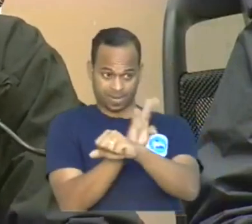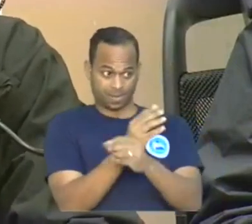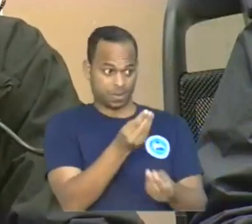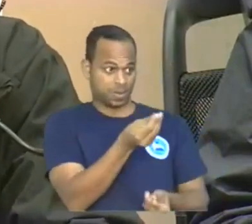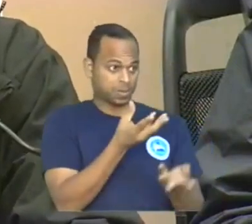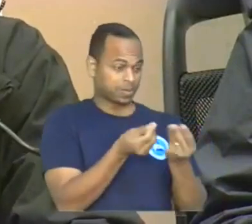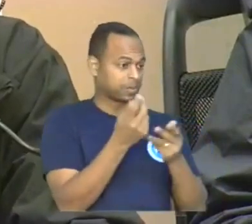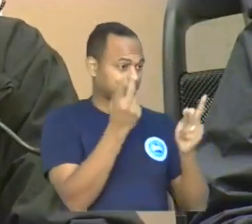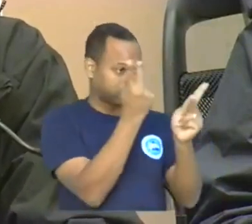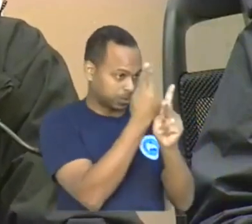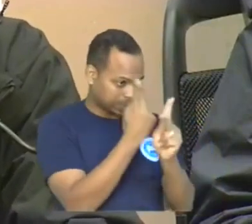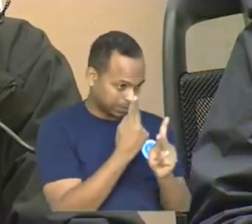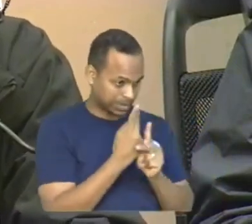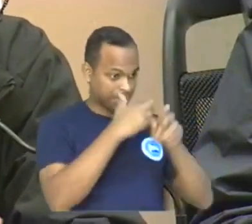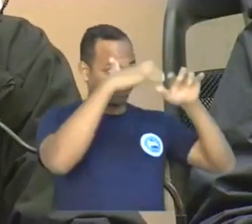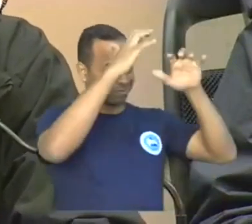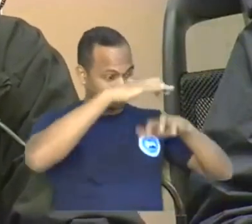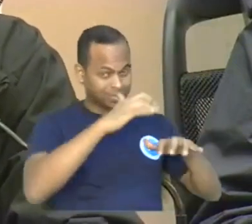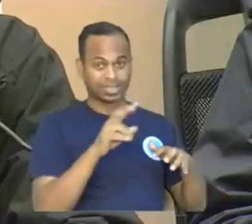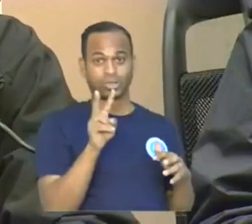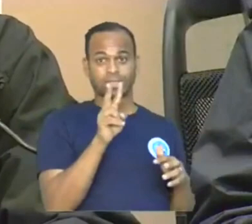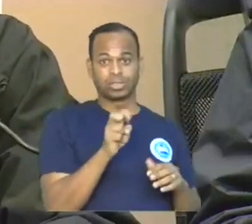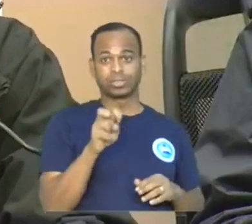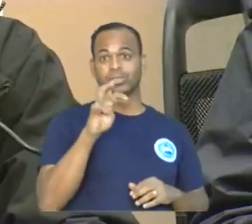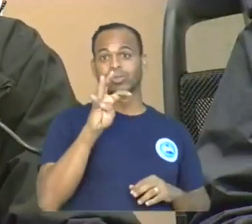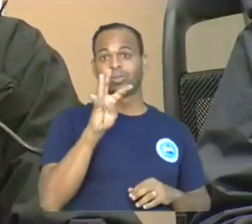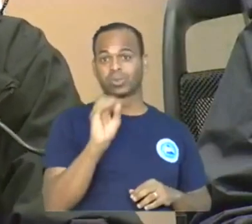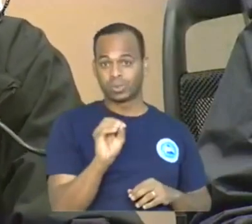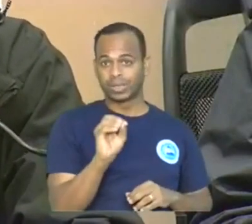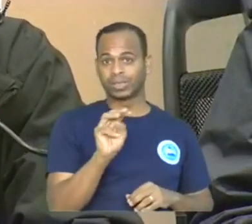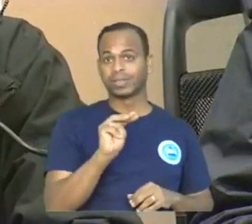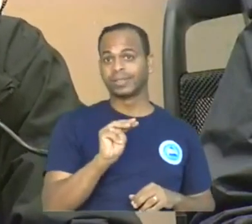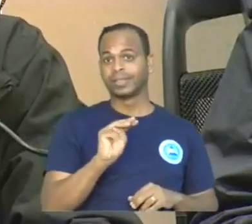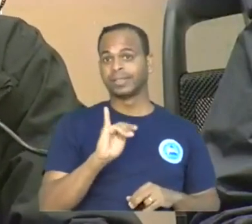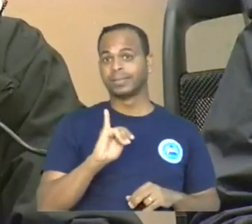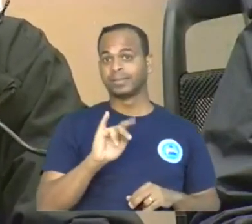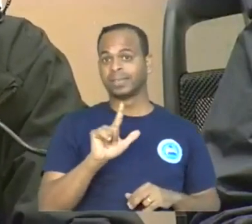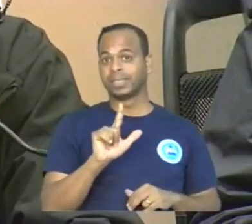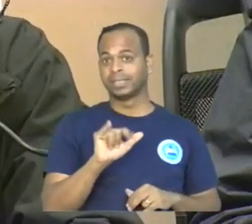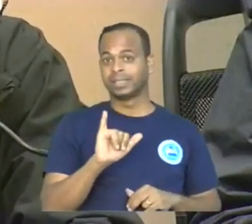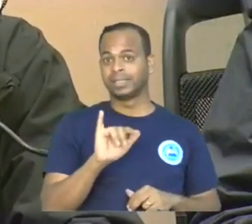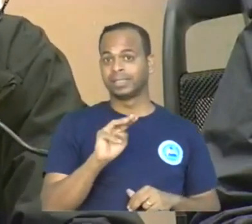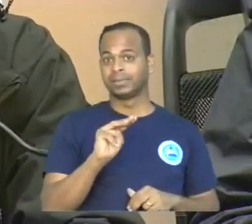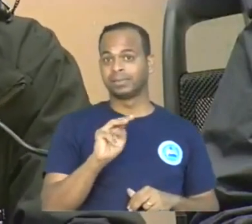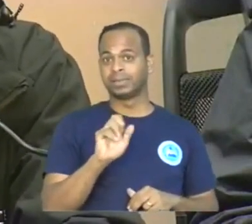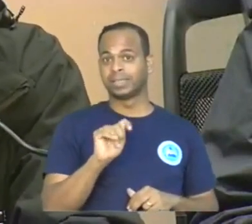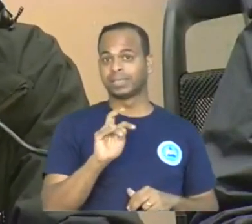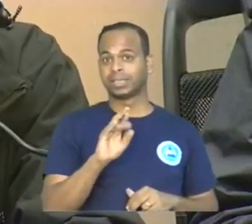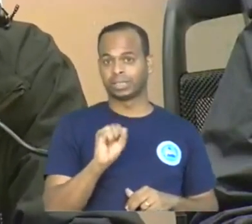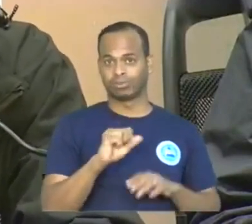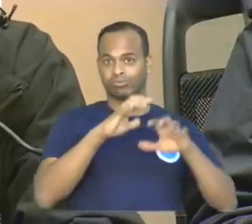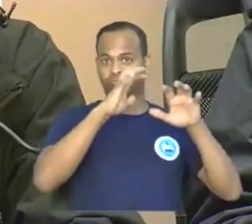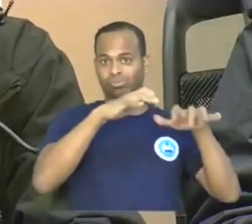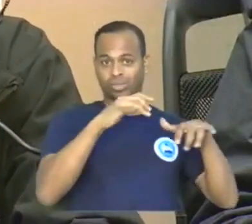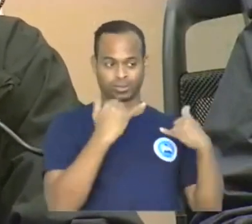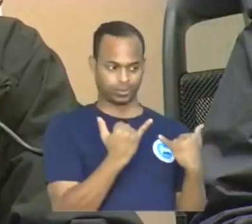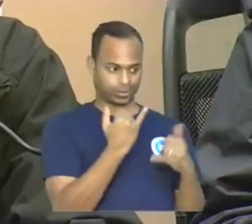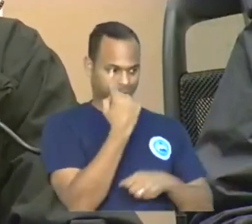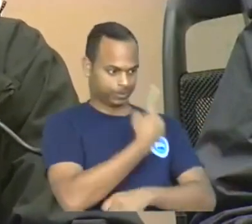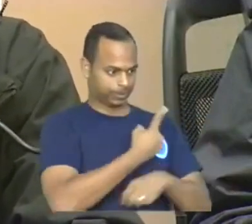se han medido precipitaciones de 240 milímetros de lluvia en lo que va de este